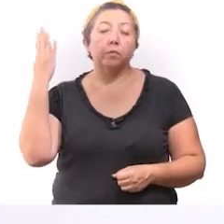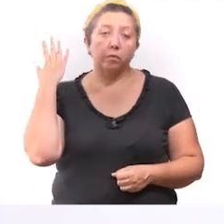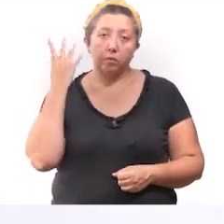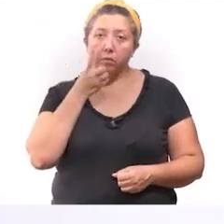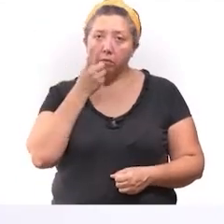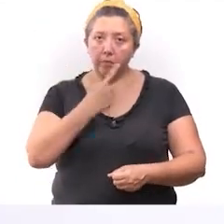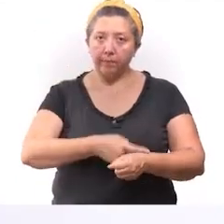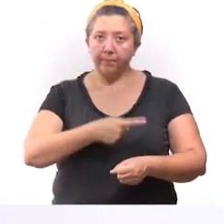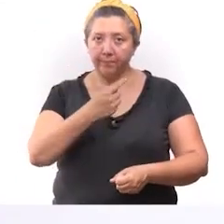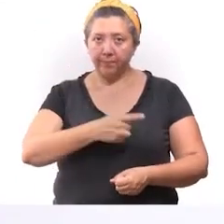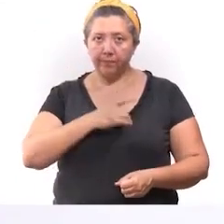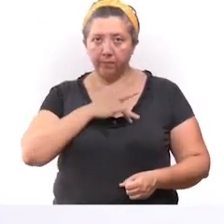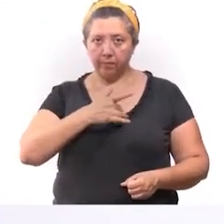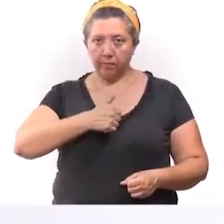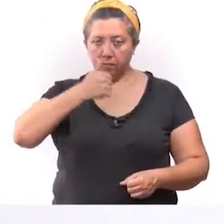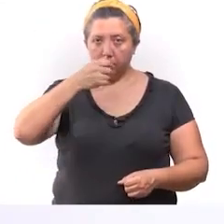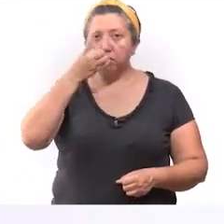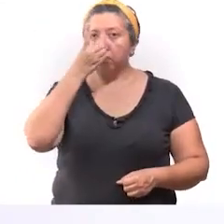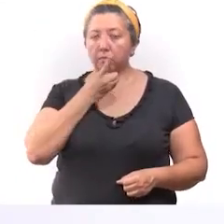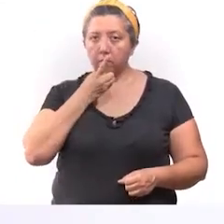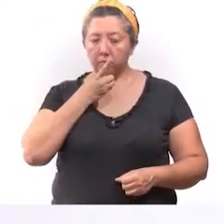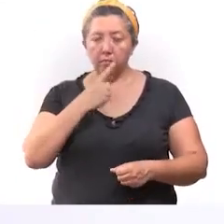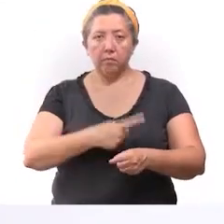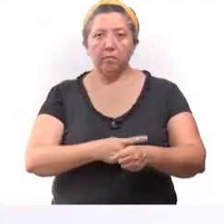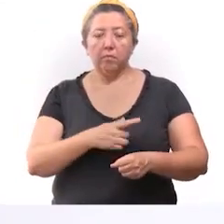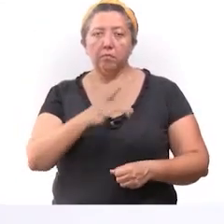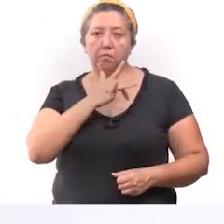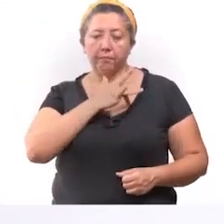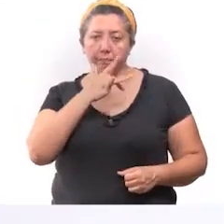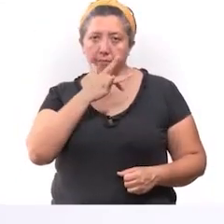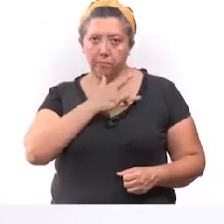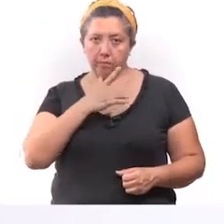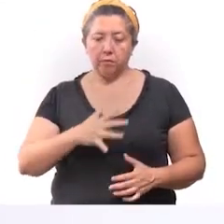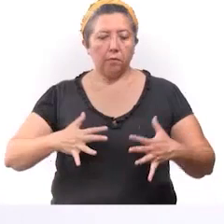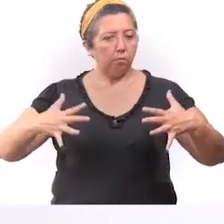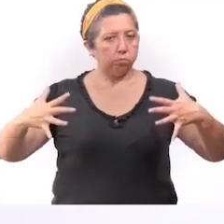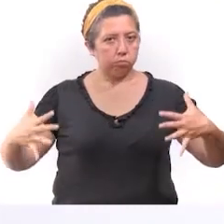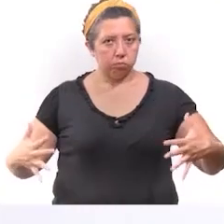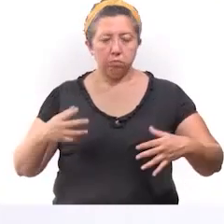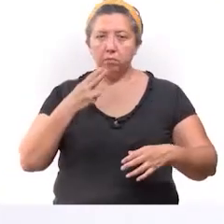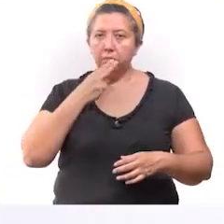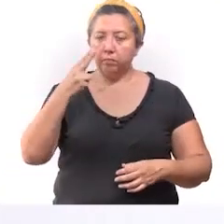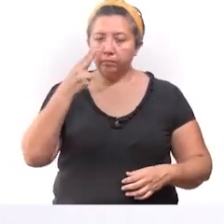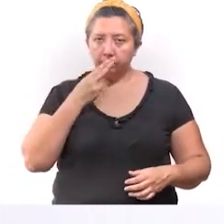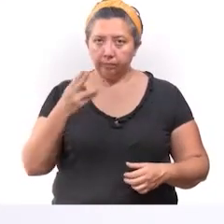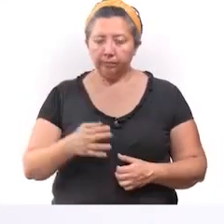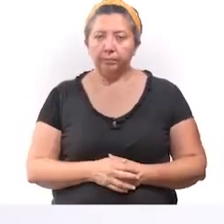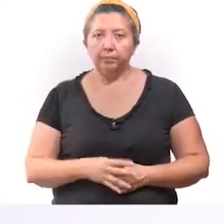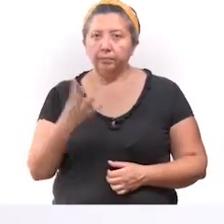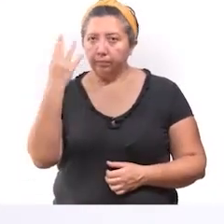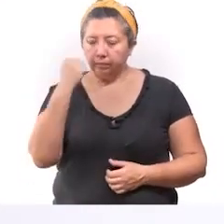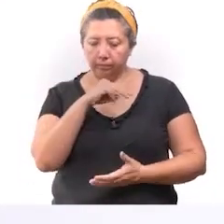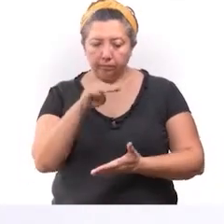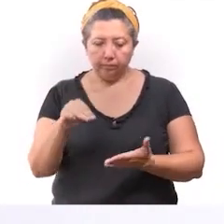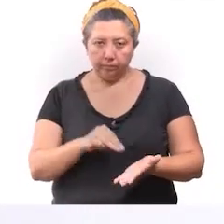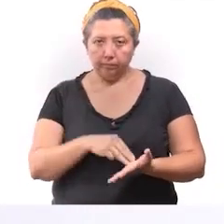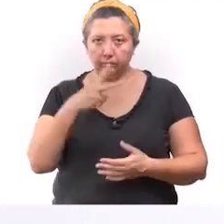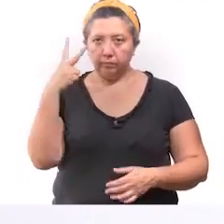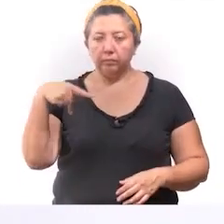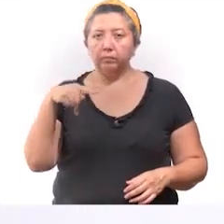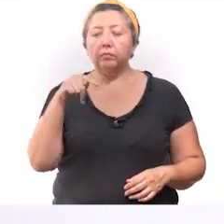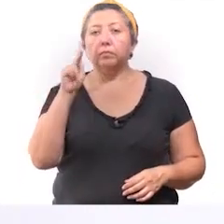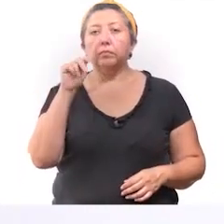fueron hipertensión arterial, diabetes, enfermedad cardiovascular, obesidad y tabaquismo. 9 en Mérida, 2